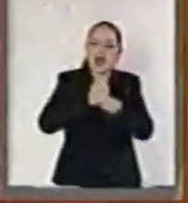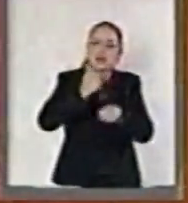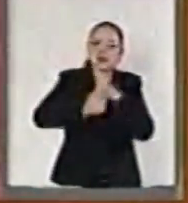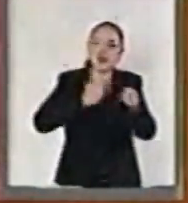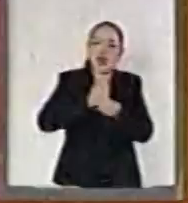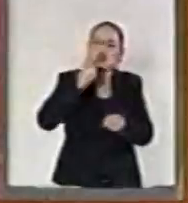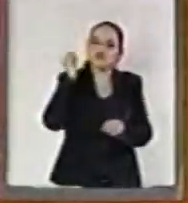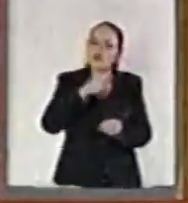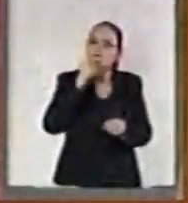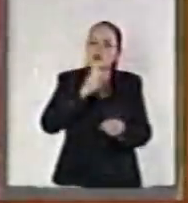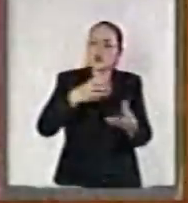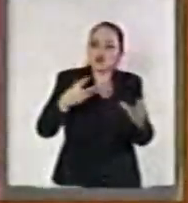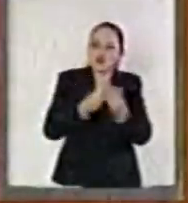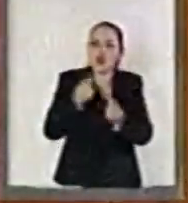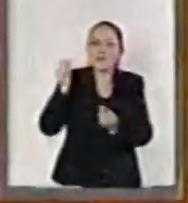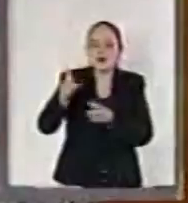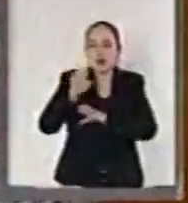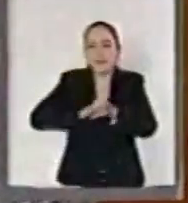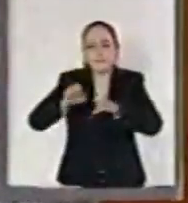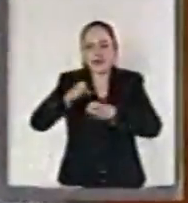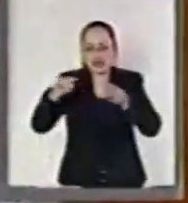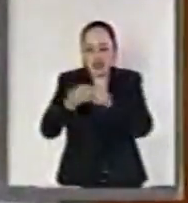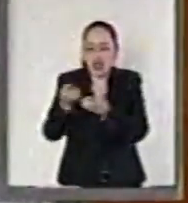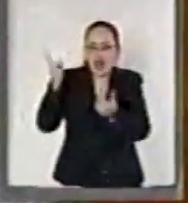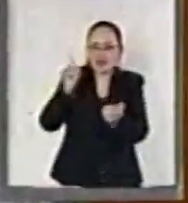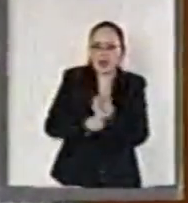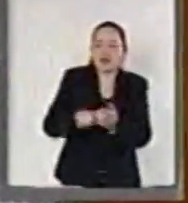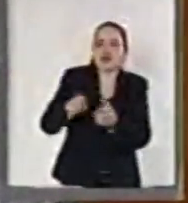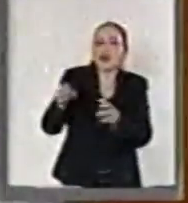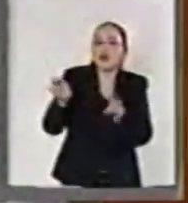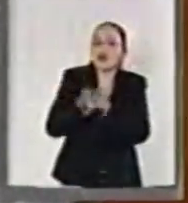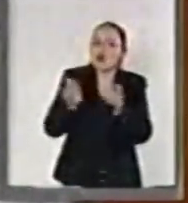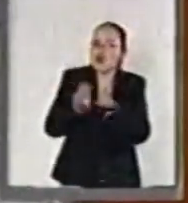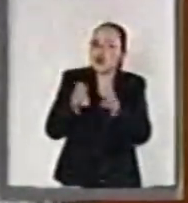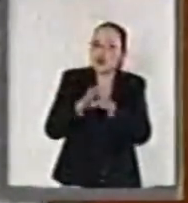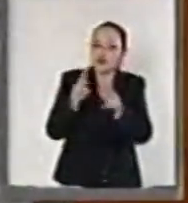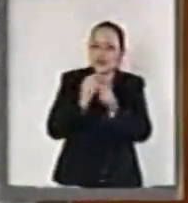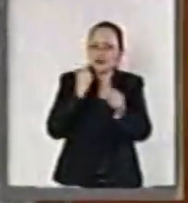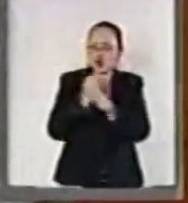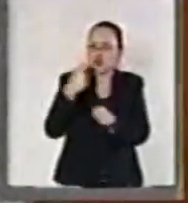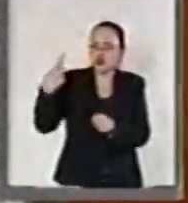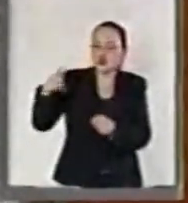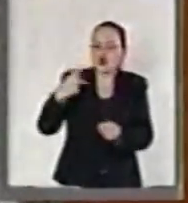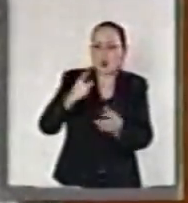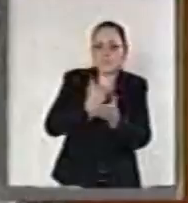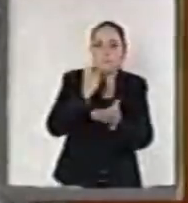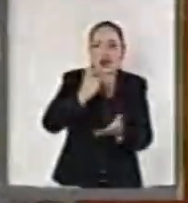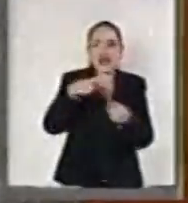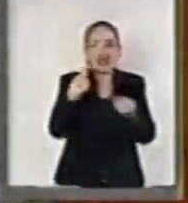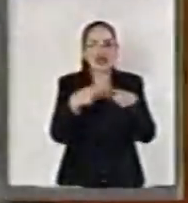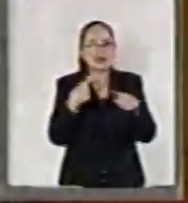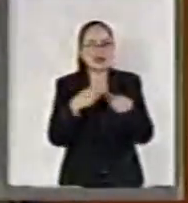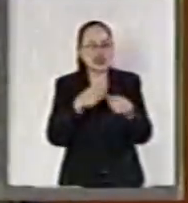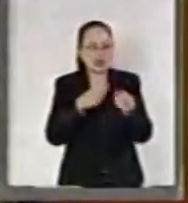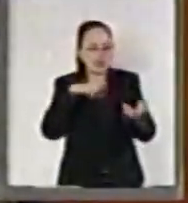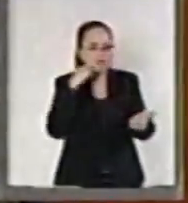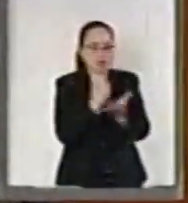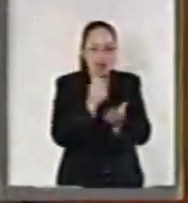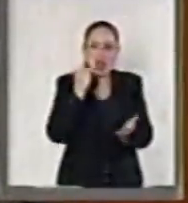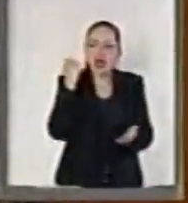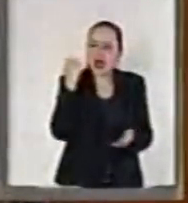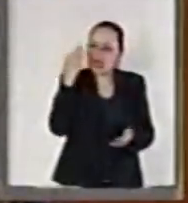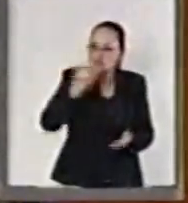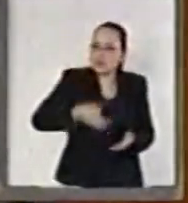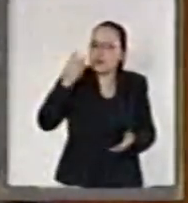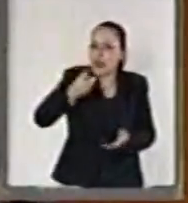con cargo a las finanzas de la empresa. Aquí vale preguntar quién autorizó estos subsidios durante tanto